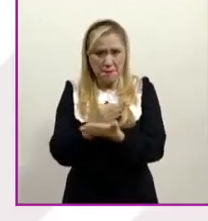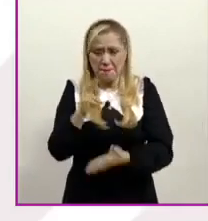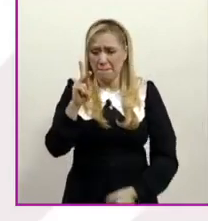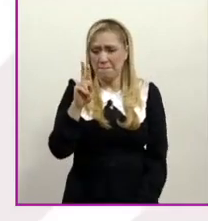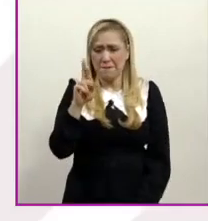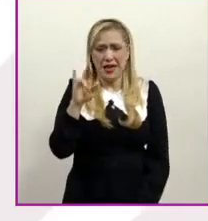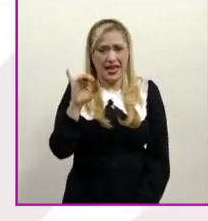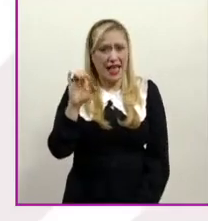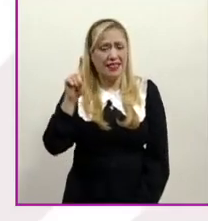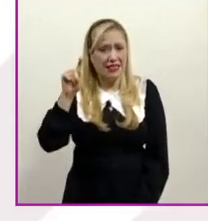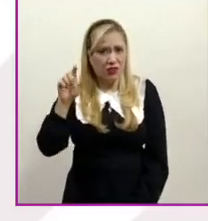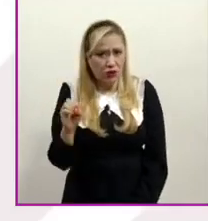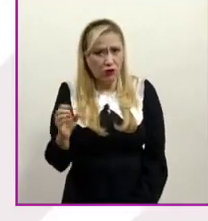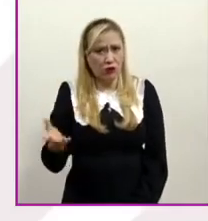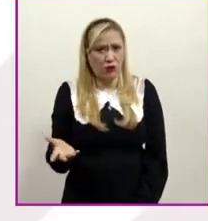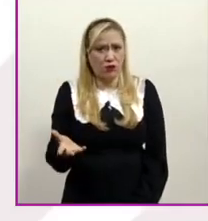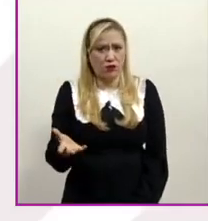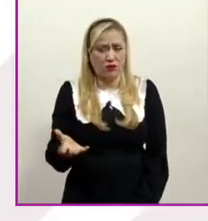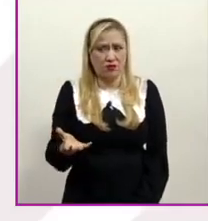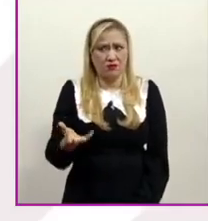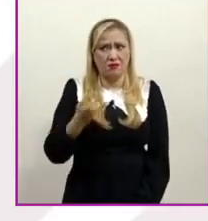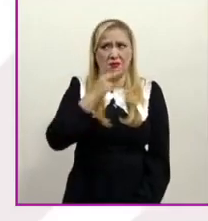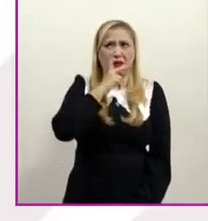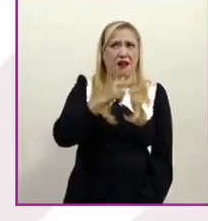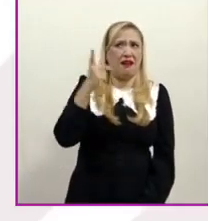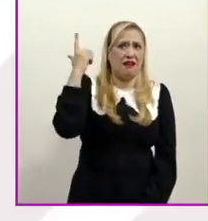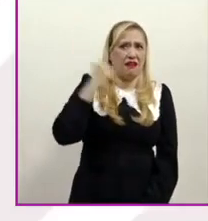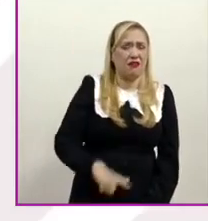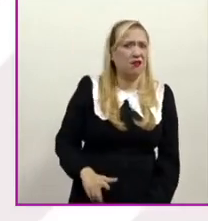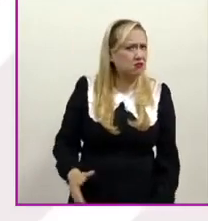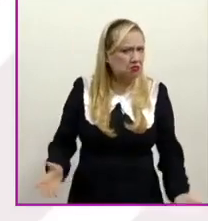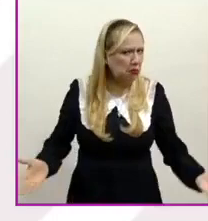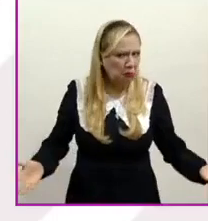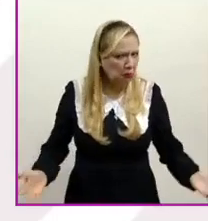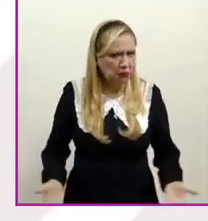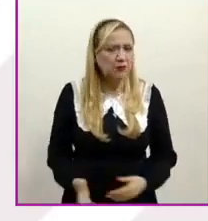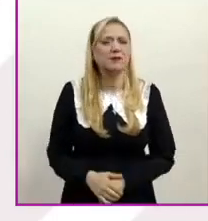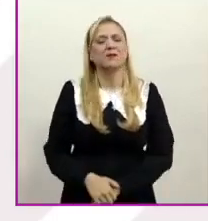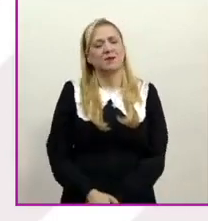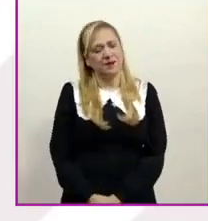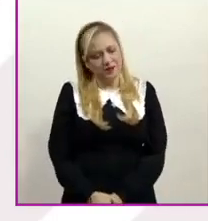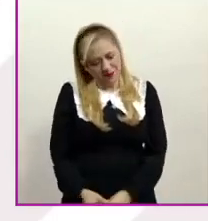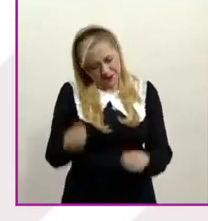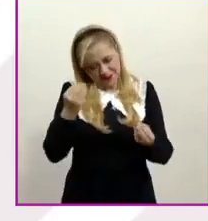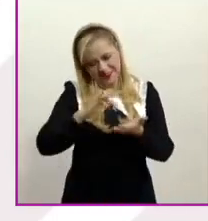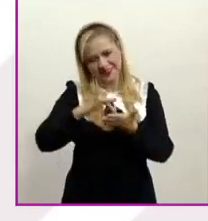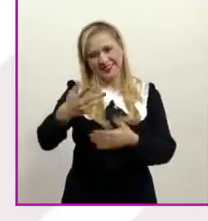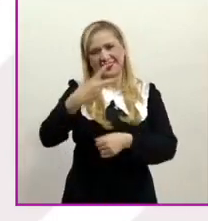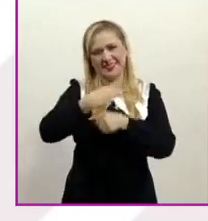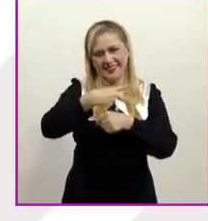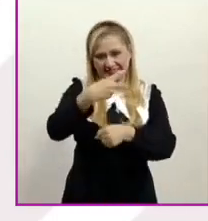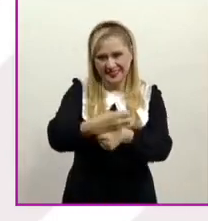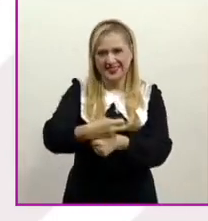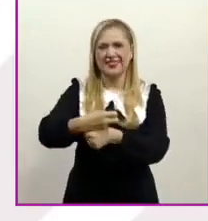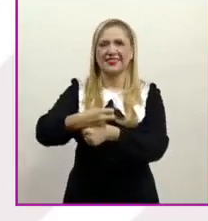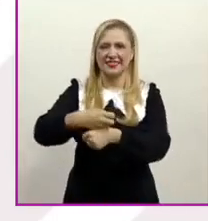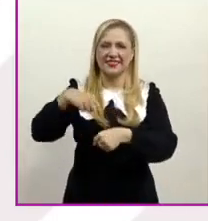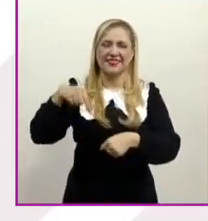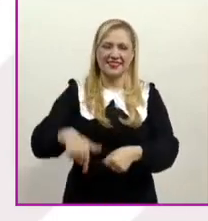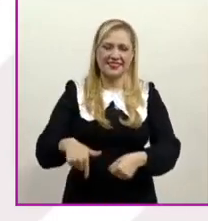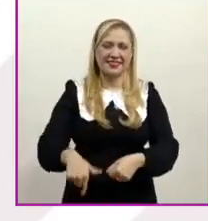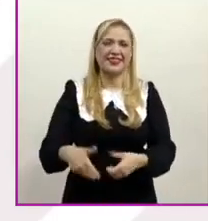ustedes reivindican. Platícanos un poco de eso. Bueno, primero, muchísimas gracias por invitarnos y por abrir este espacio que